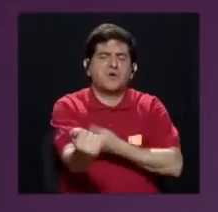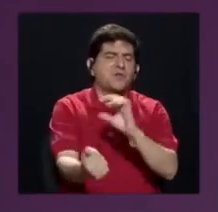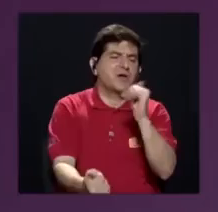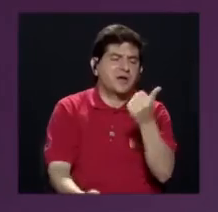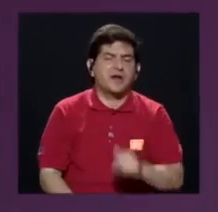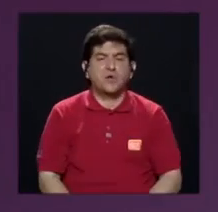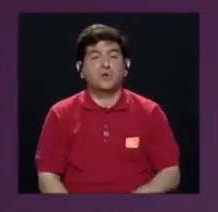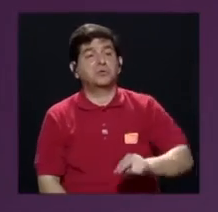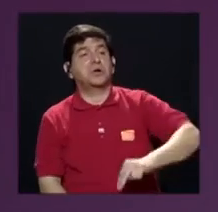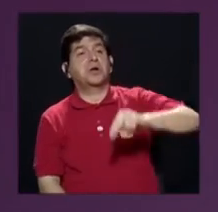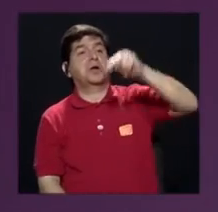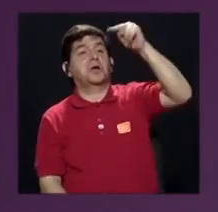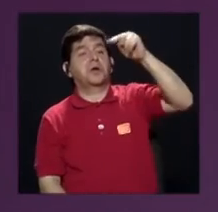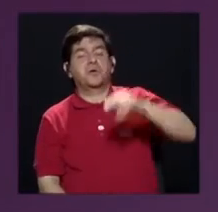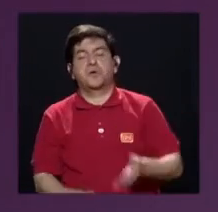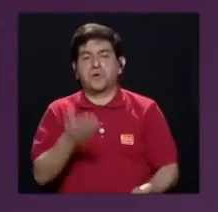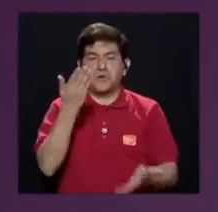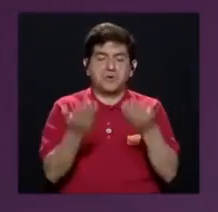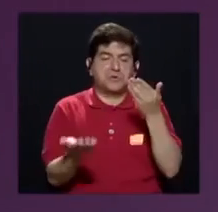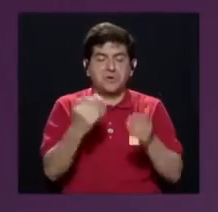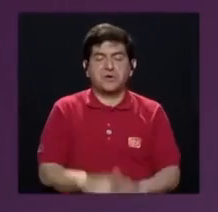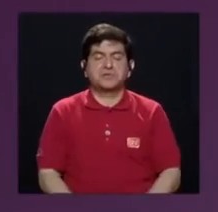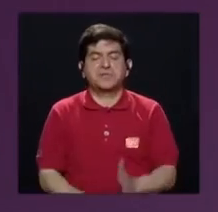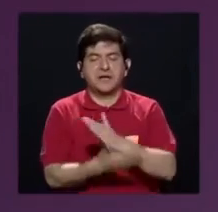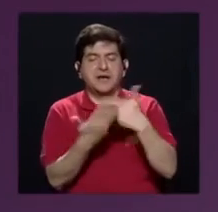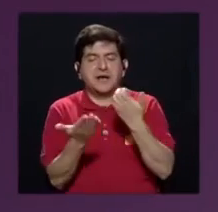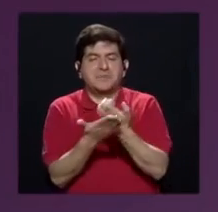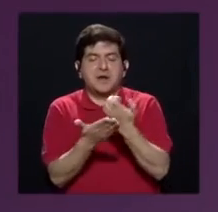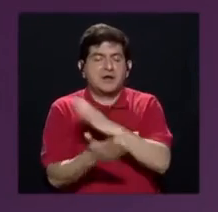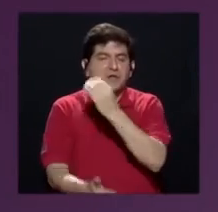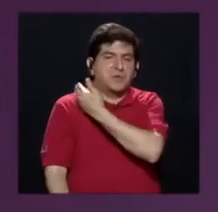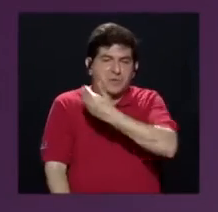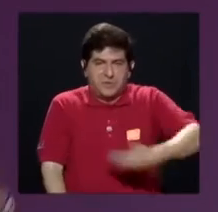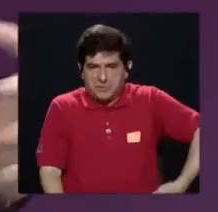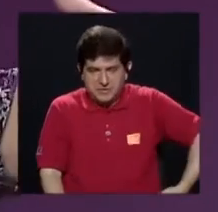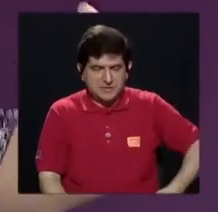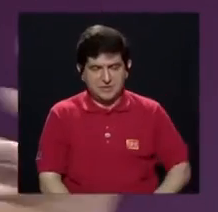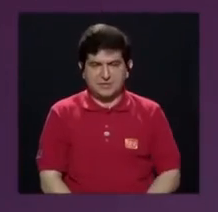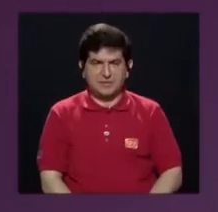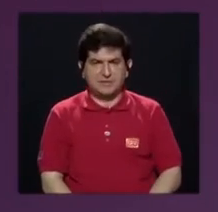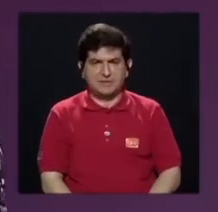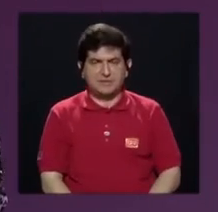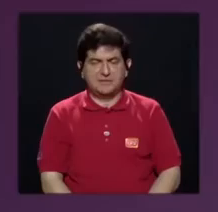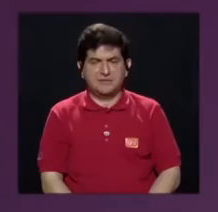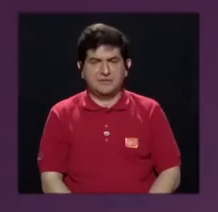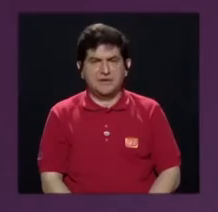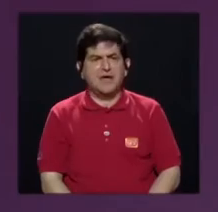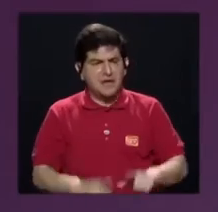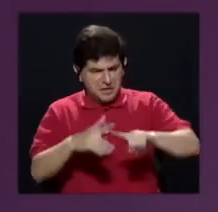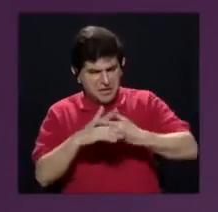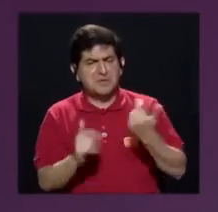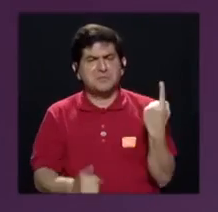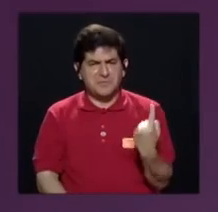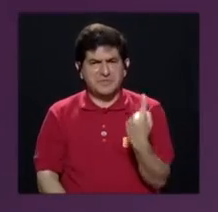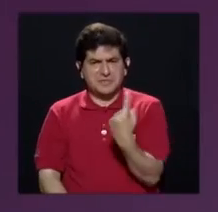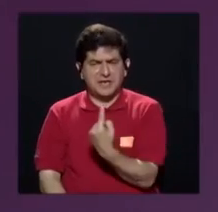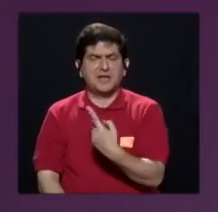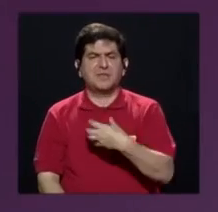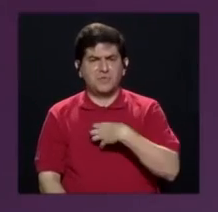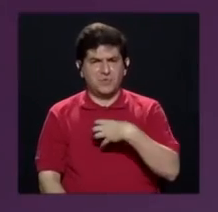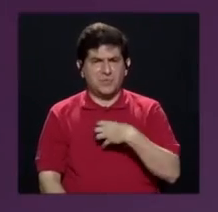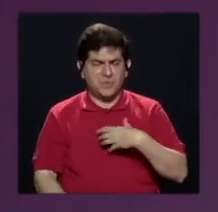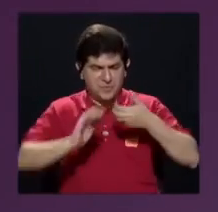hemisferio norte, en los poderes económicos, en el presidente, y no en empezar cada uno con sus